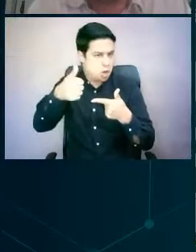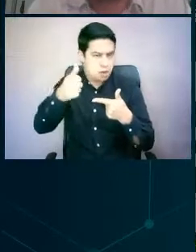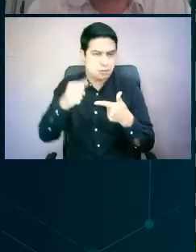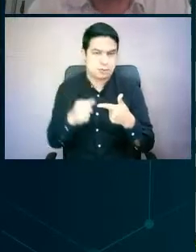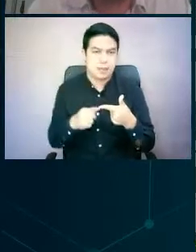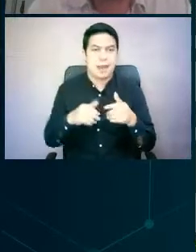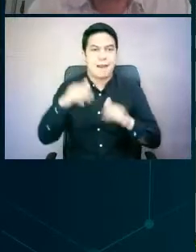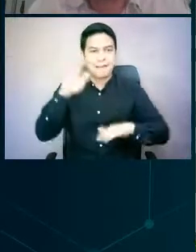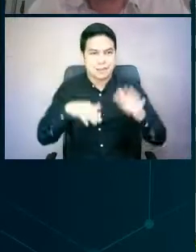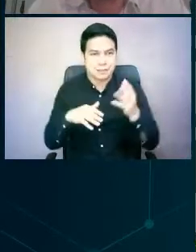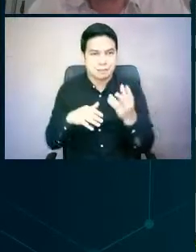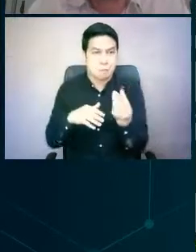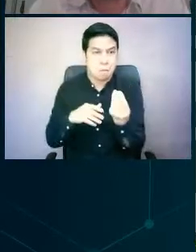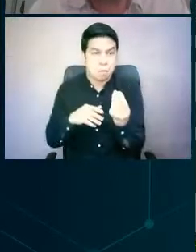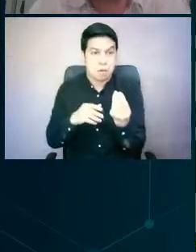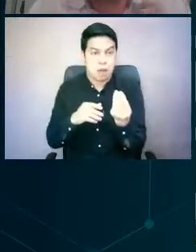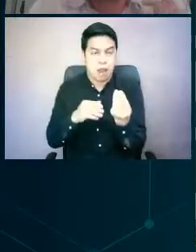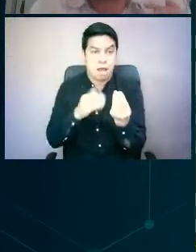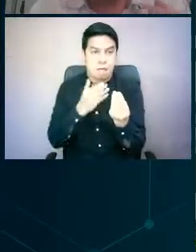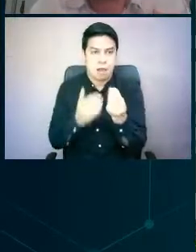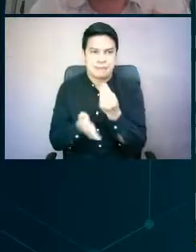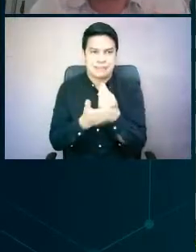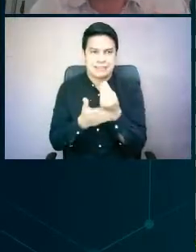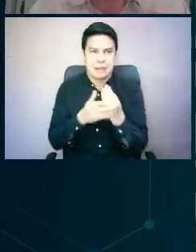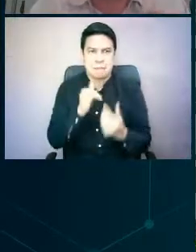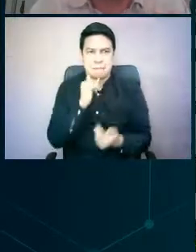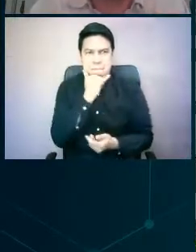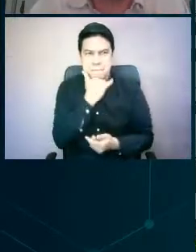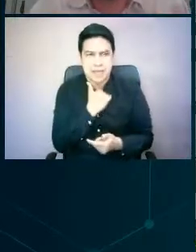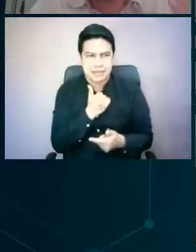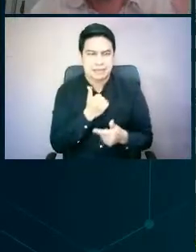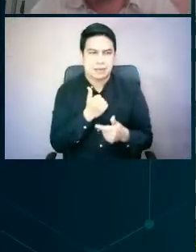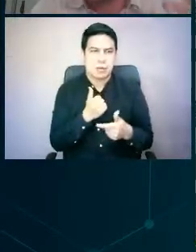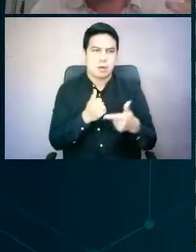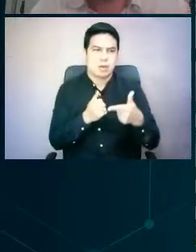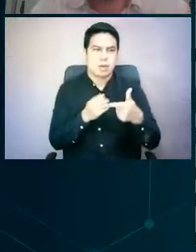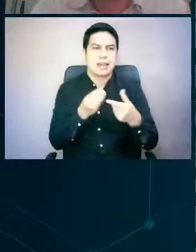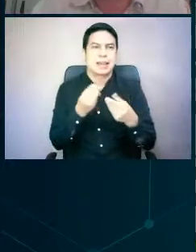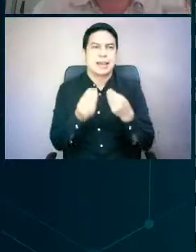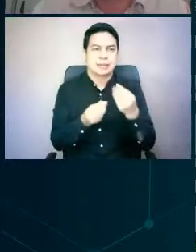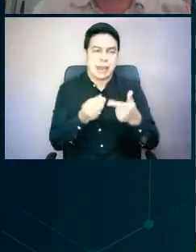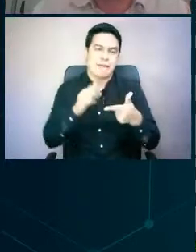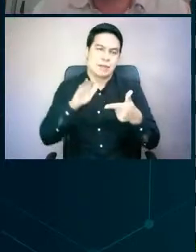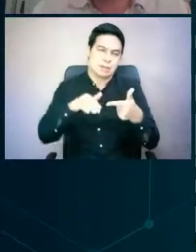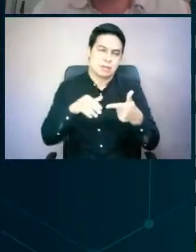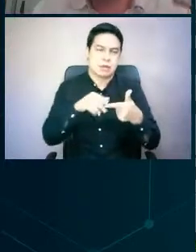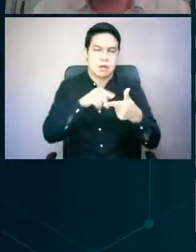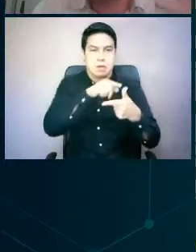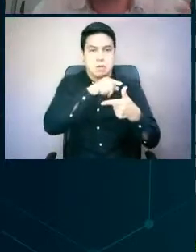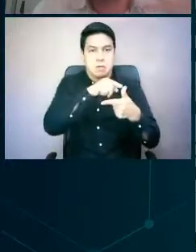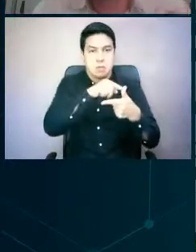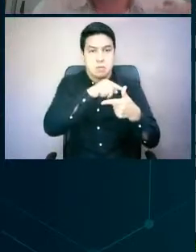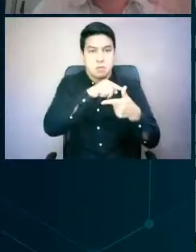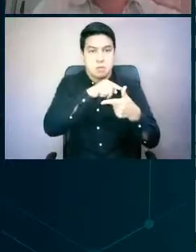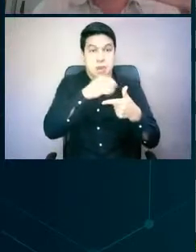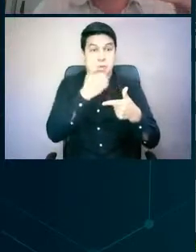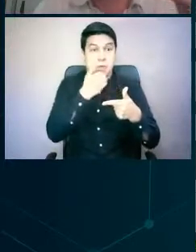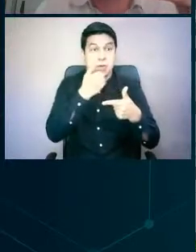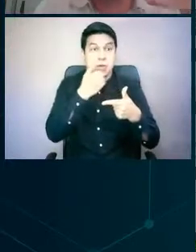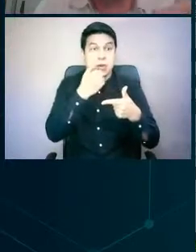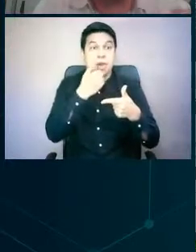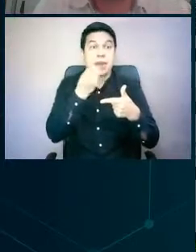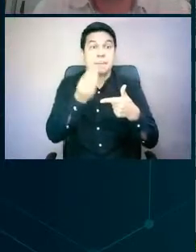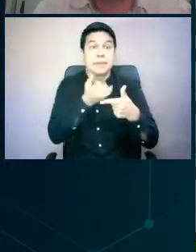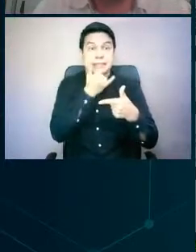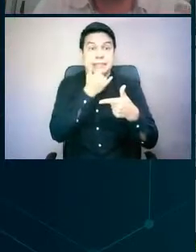los transformadores de corriente, puede existir una pequeña corriente diferencial. Por eso, la curva de operación no va a arrancar en cero, sino que va